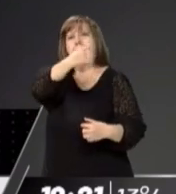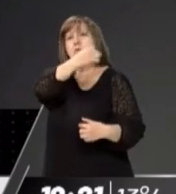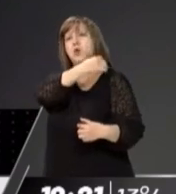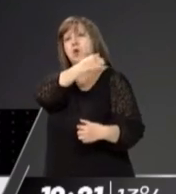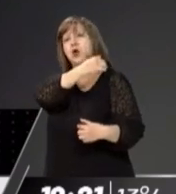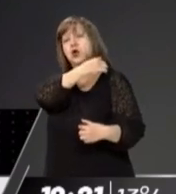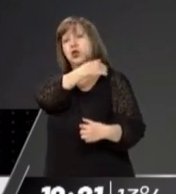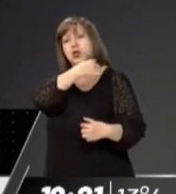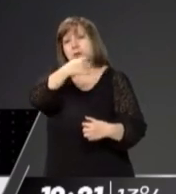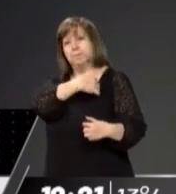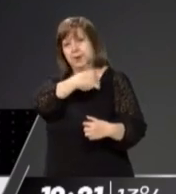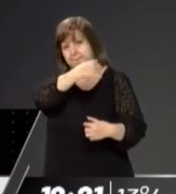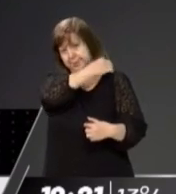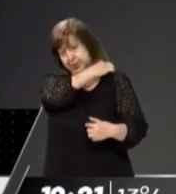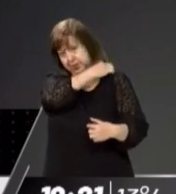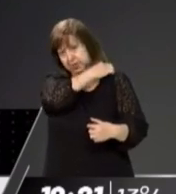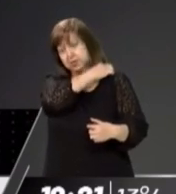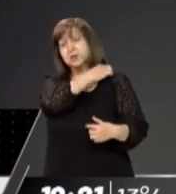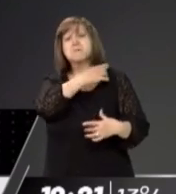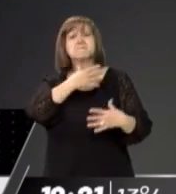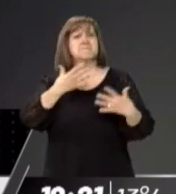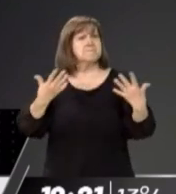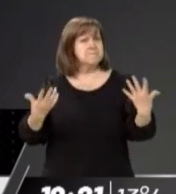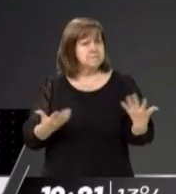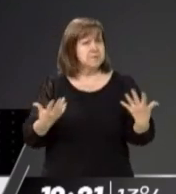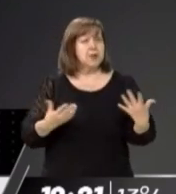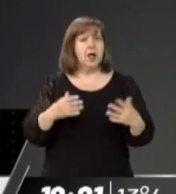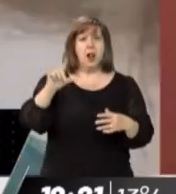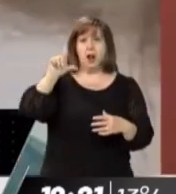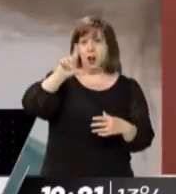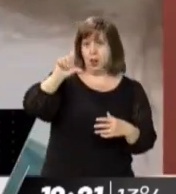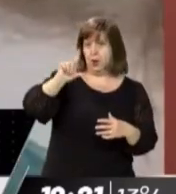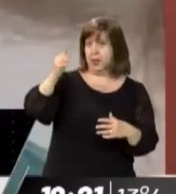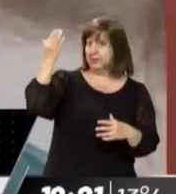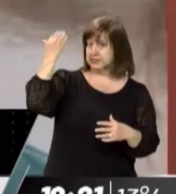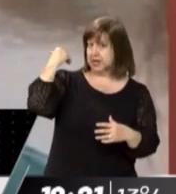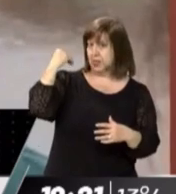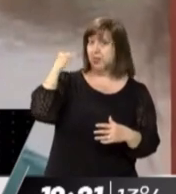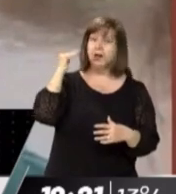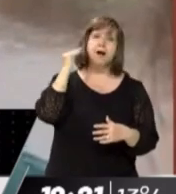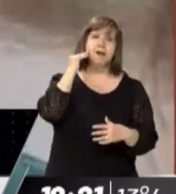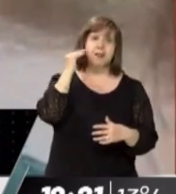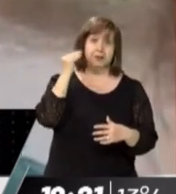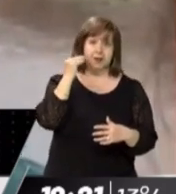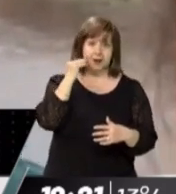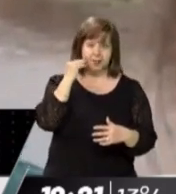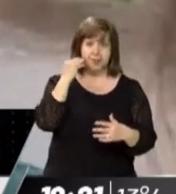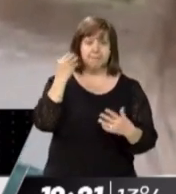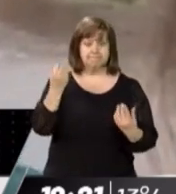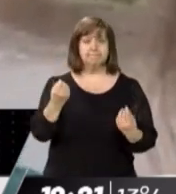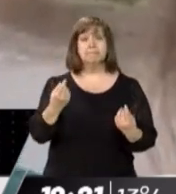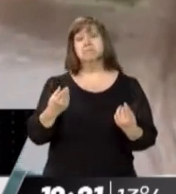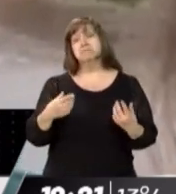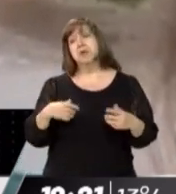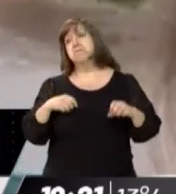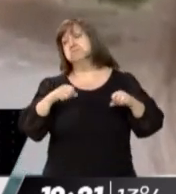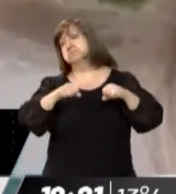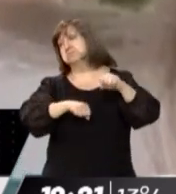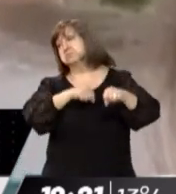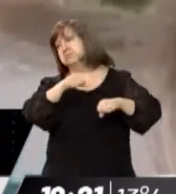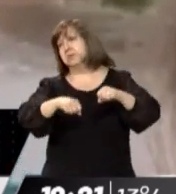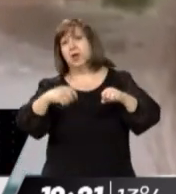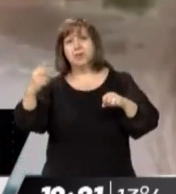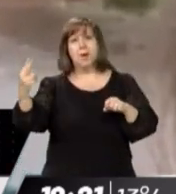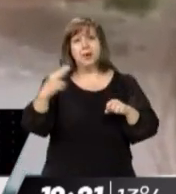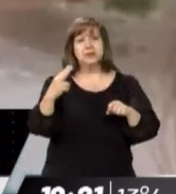Heide estaba andando en bicicleta en el Parque General San Martín el pasado lunes por la tarde. ¿Qué fue lo que ocurrió? Lo interceptaron dos